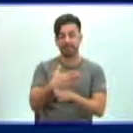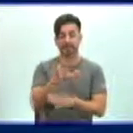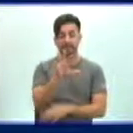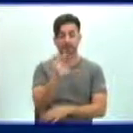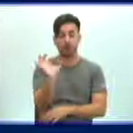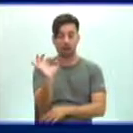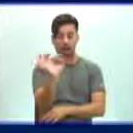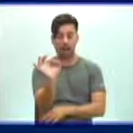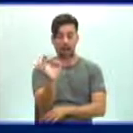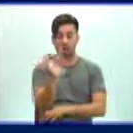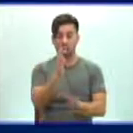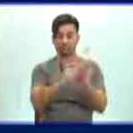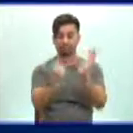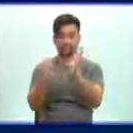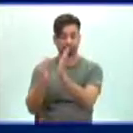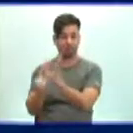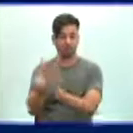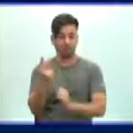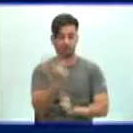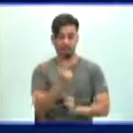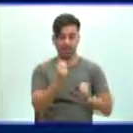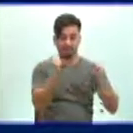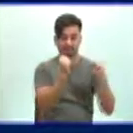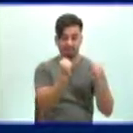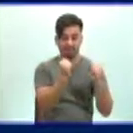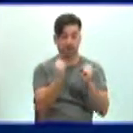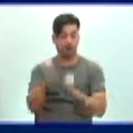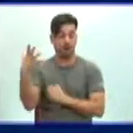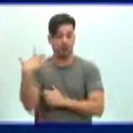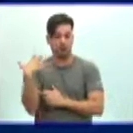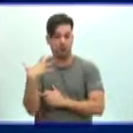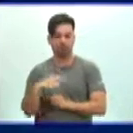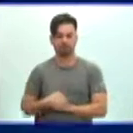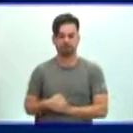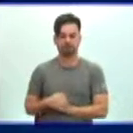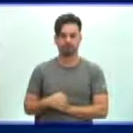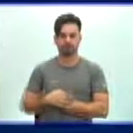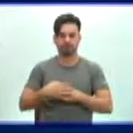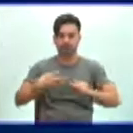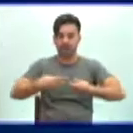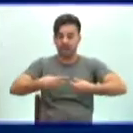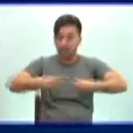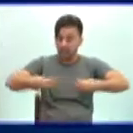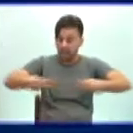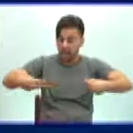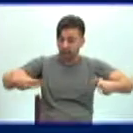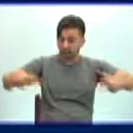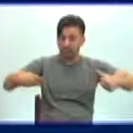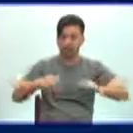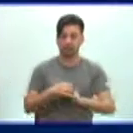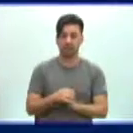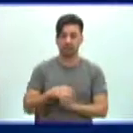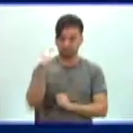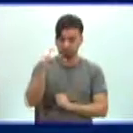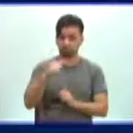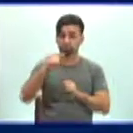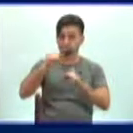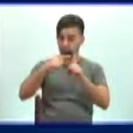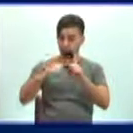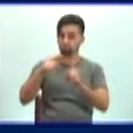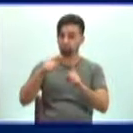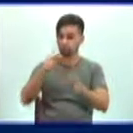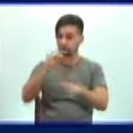desiertos, las oscilaciones diarias tienen valores significativos. Las diferencias en el desierto del día y la noche es muy